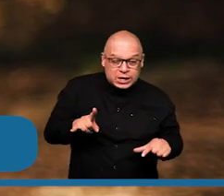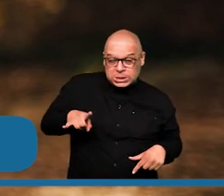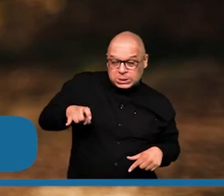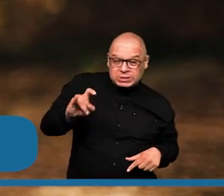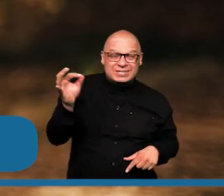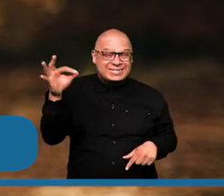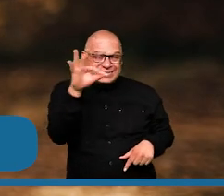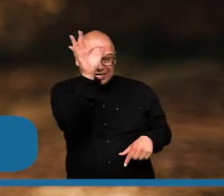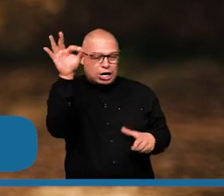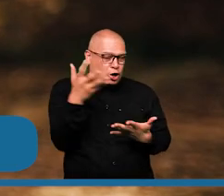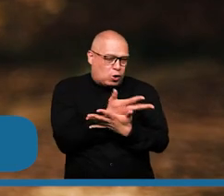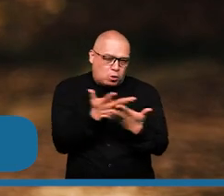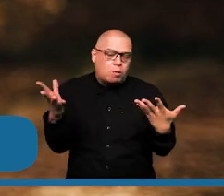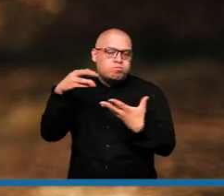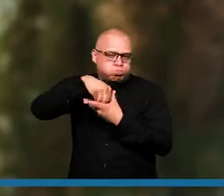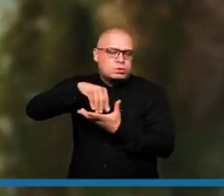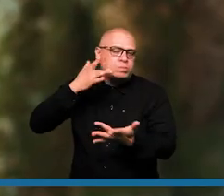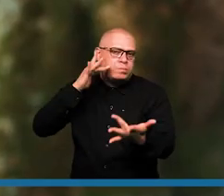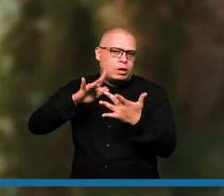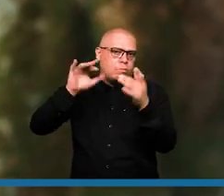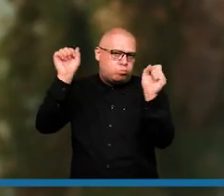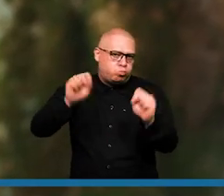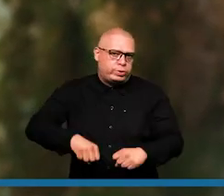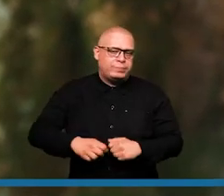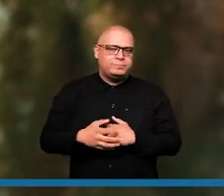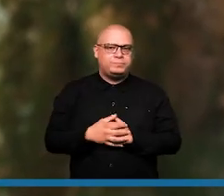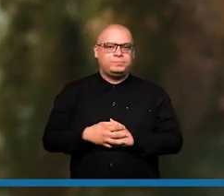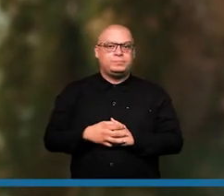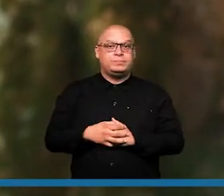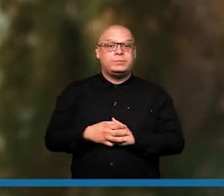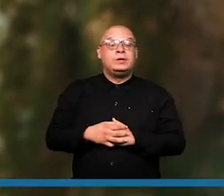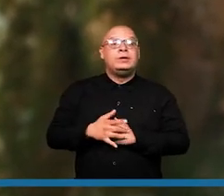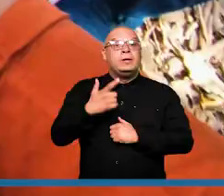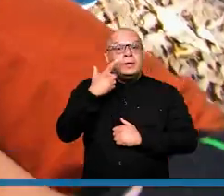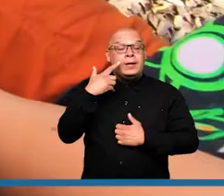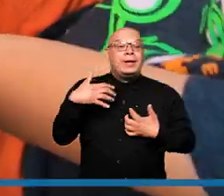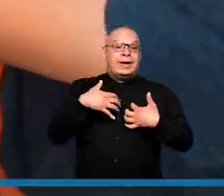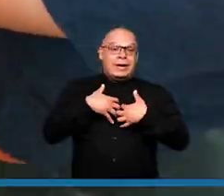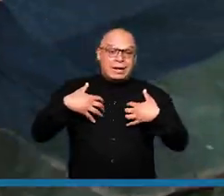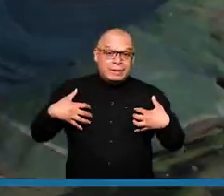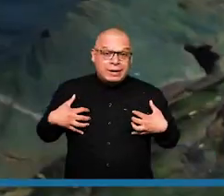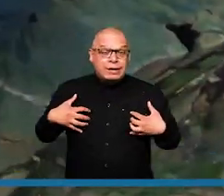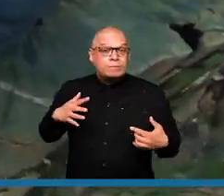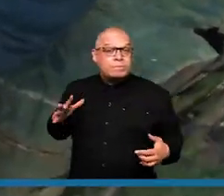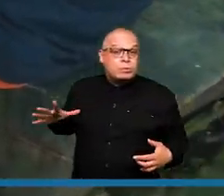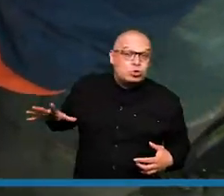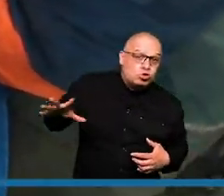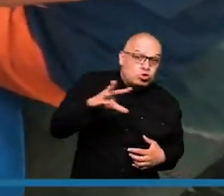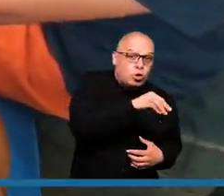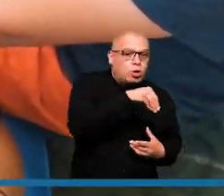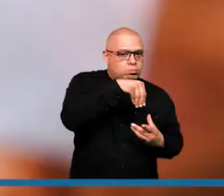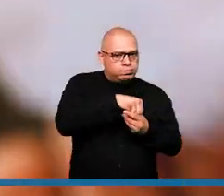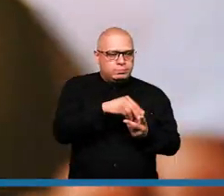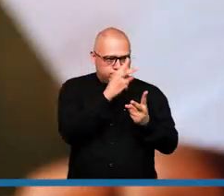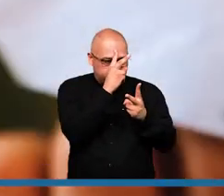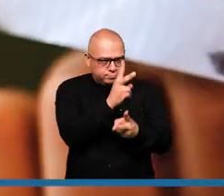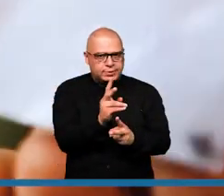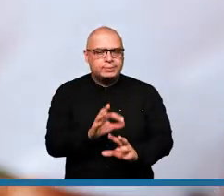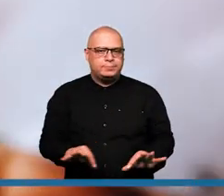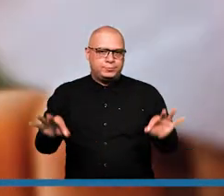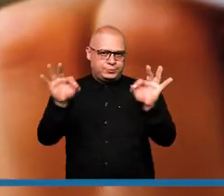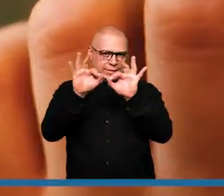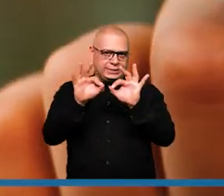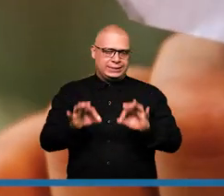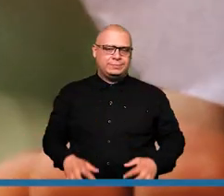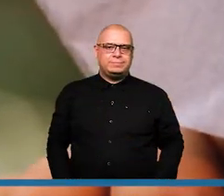quiera reproducir en origami. Ten presente siempre que los animales, todos los animales silvestres son muy importantes.